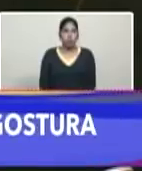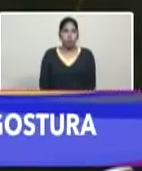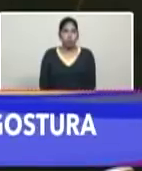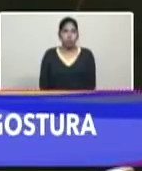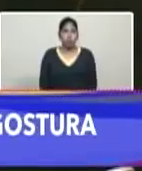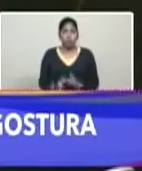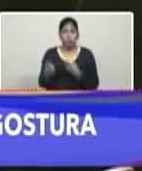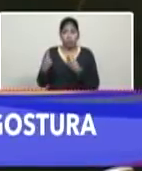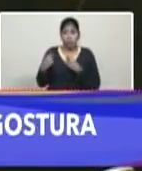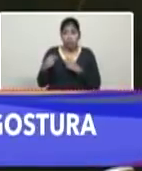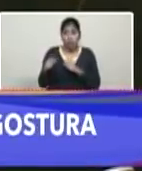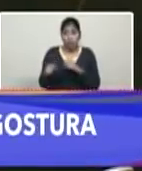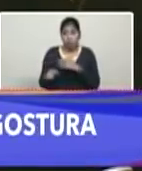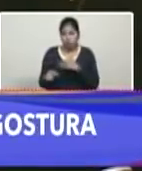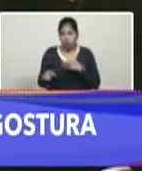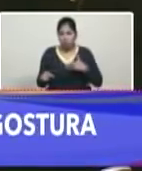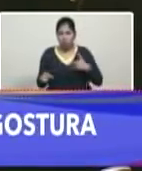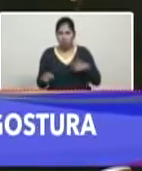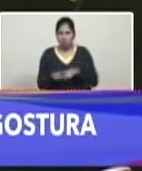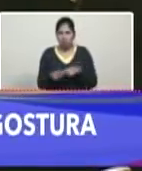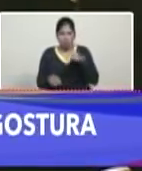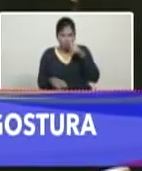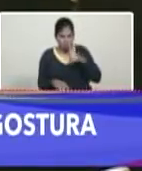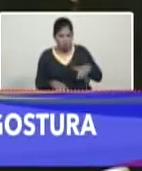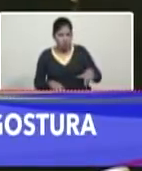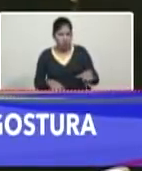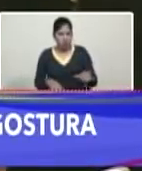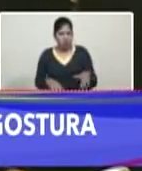Tratan de desmoralizar a los pueblos,